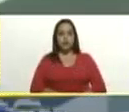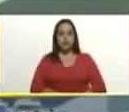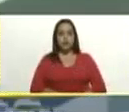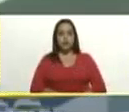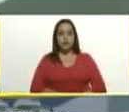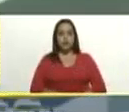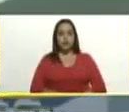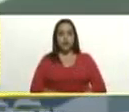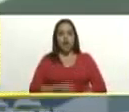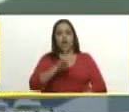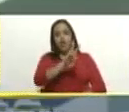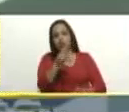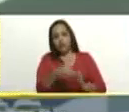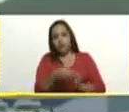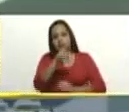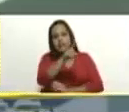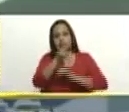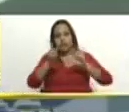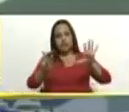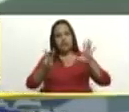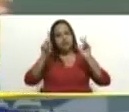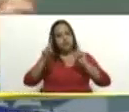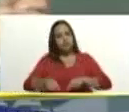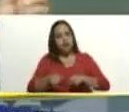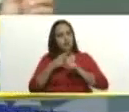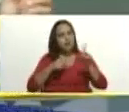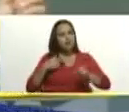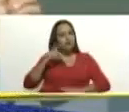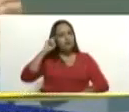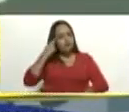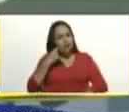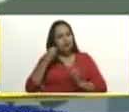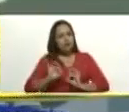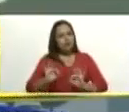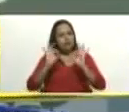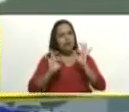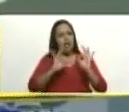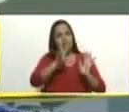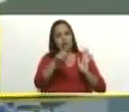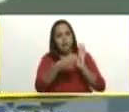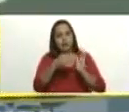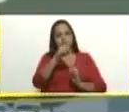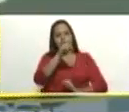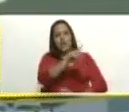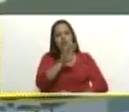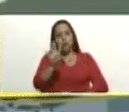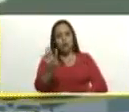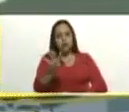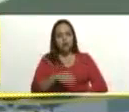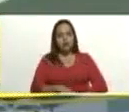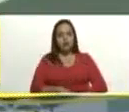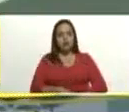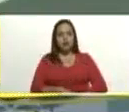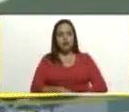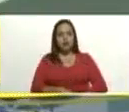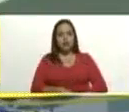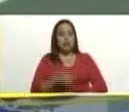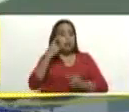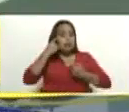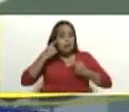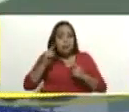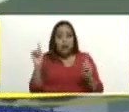y 2017, pero recuerdo la del 2014 en especial, que de